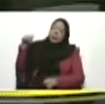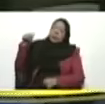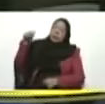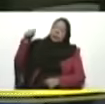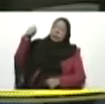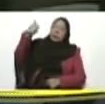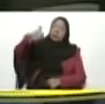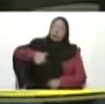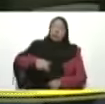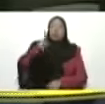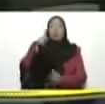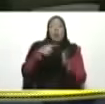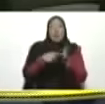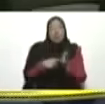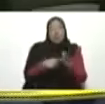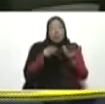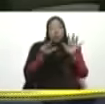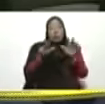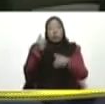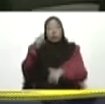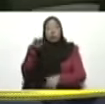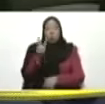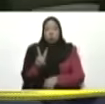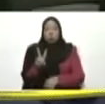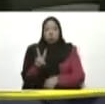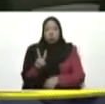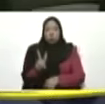desde 1812